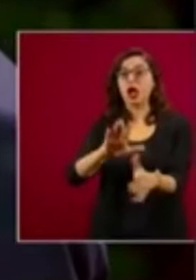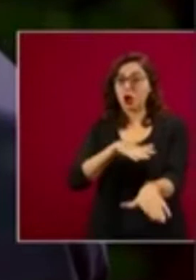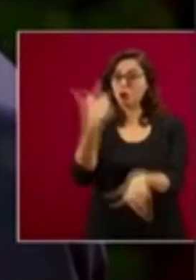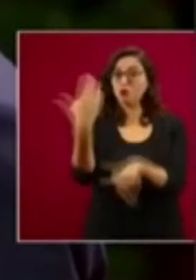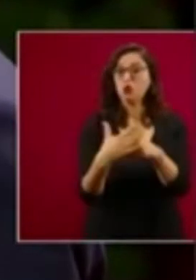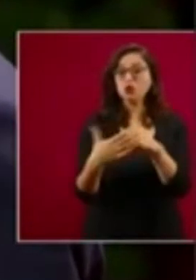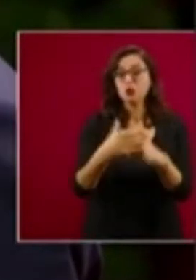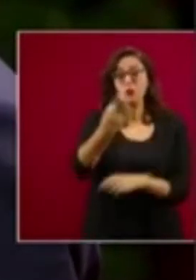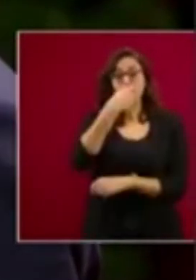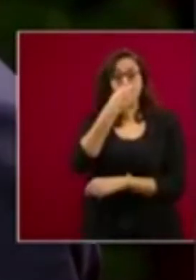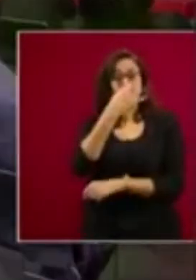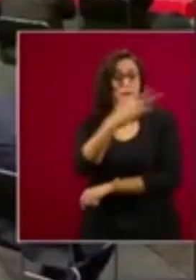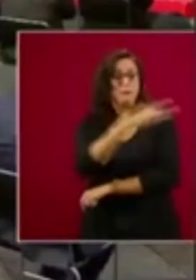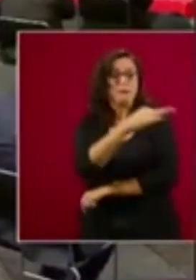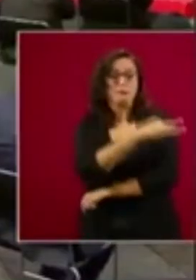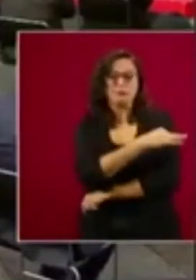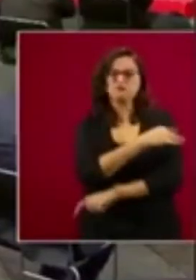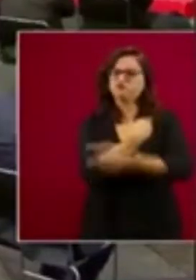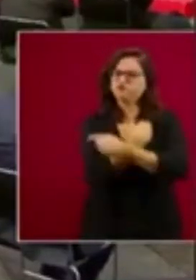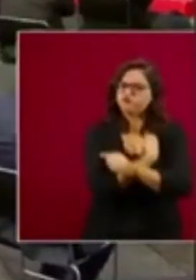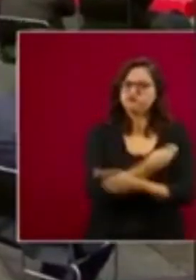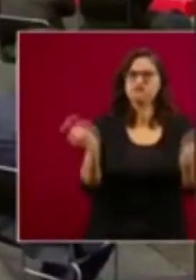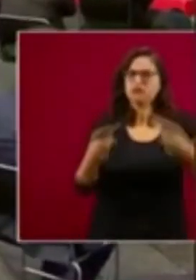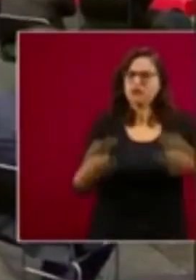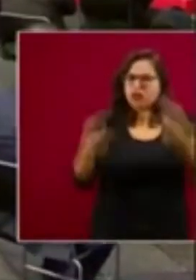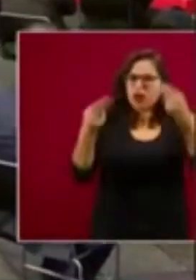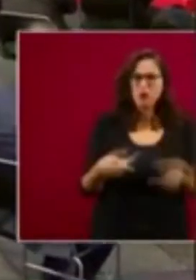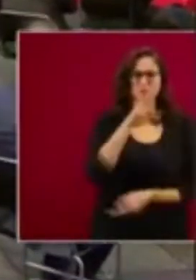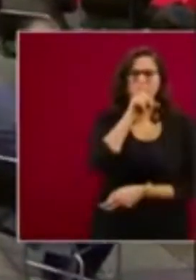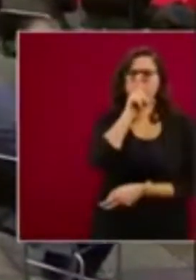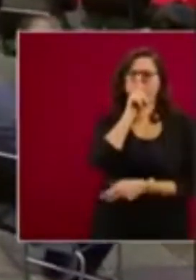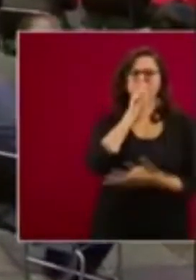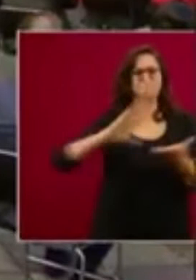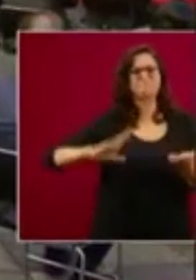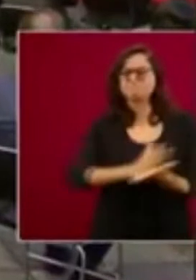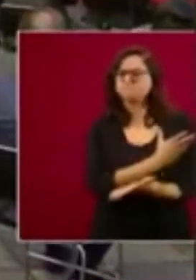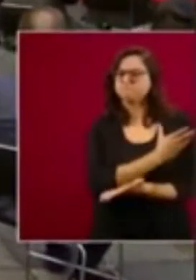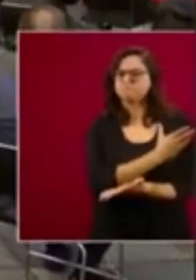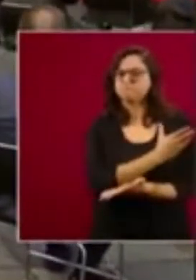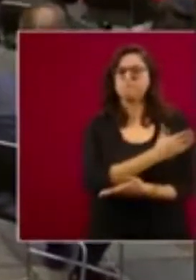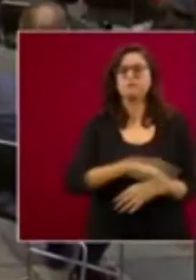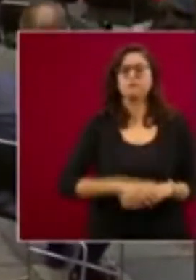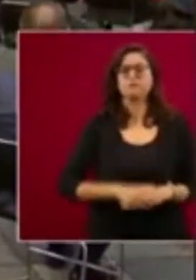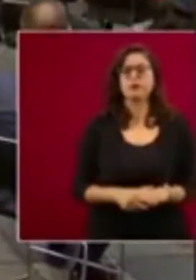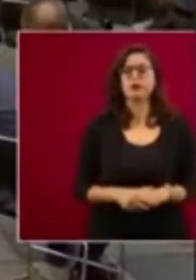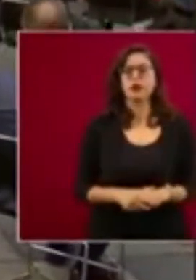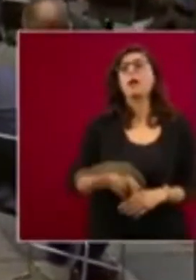opción democrática en México. Yo creo que hay algunos temas en el que podemos decir